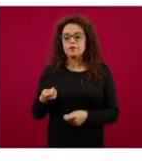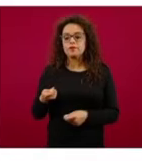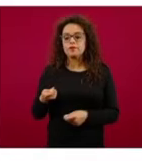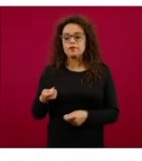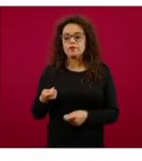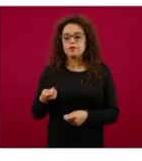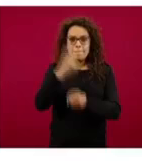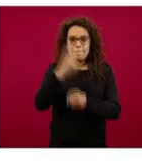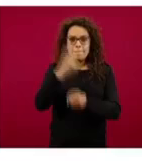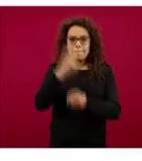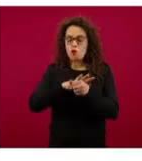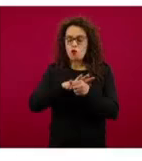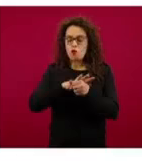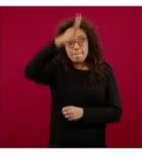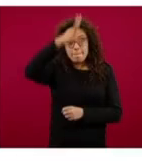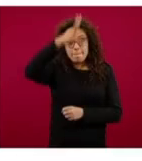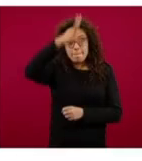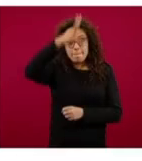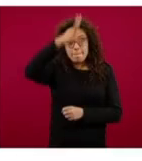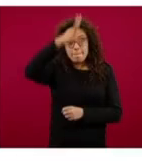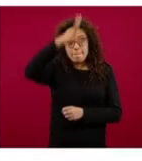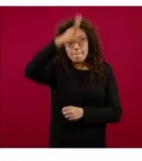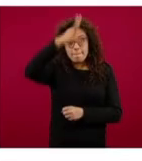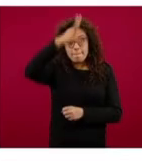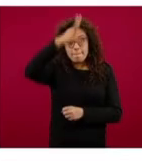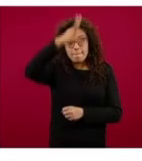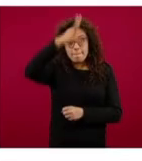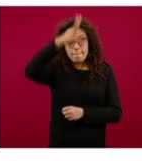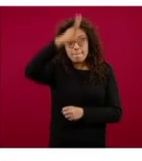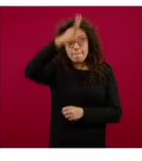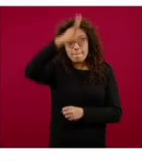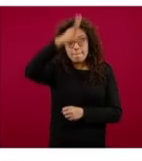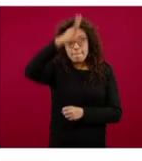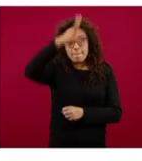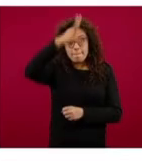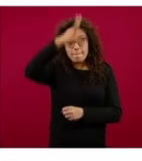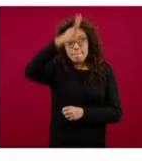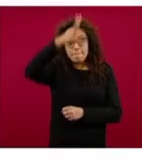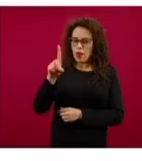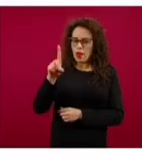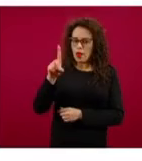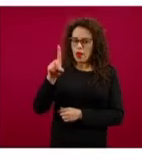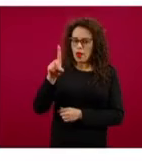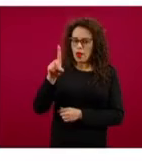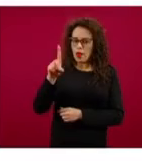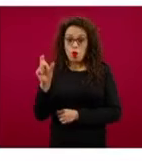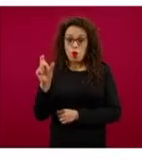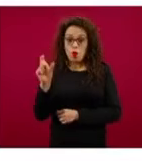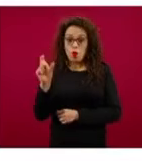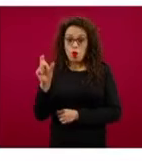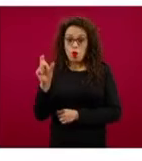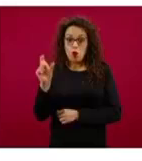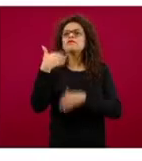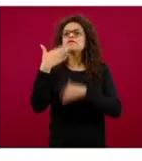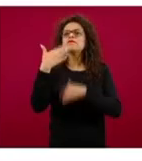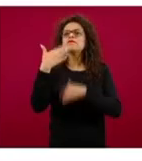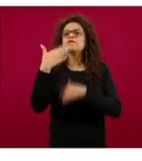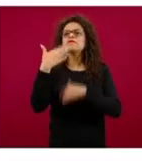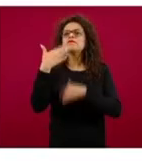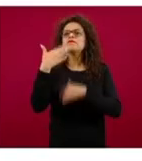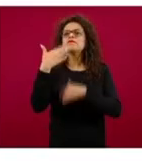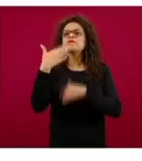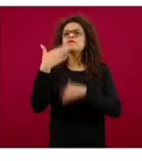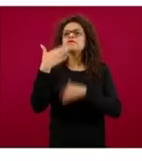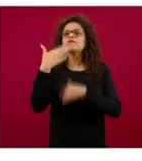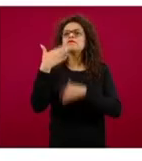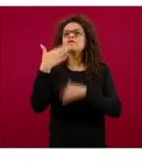alta promedio, podremos ver, y yo creo que lo vamos a incorporar cuando tengamos el repertorio semanal el próximo martes, el